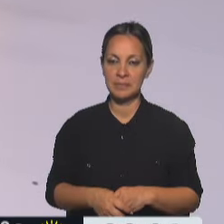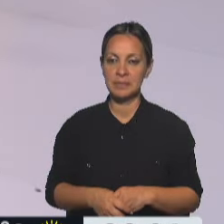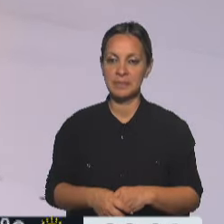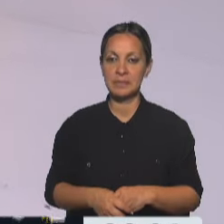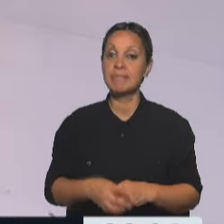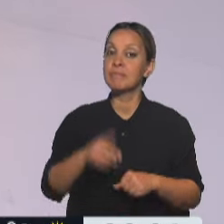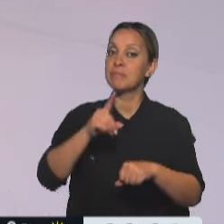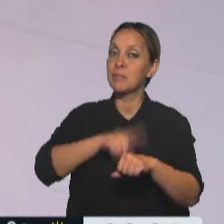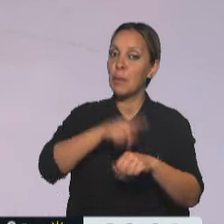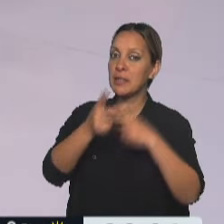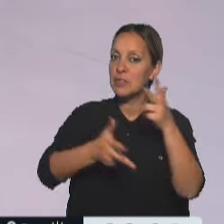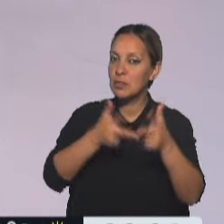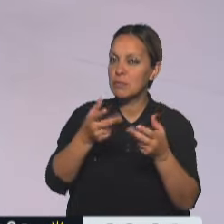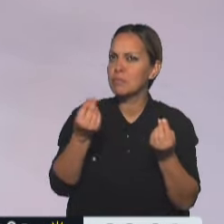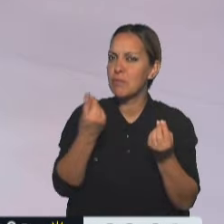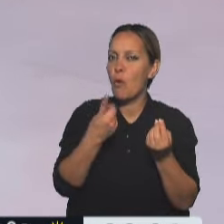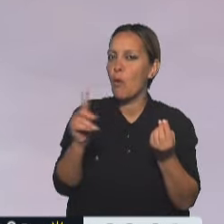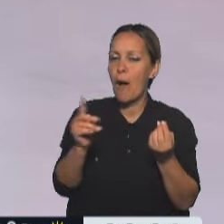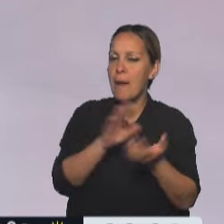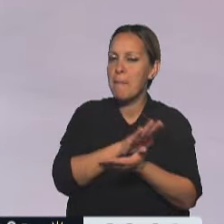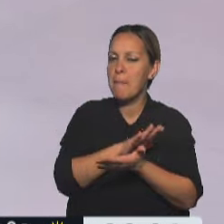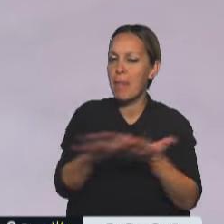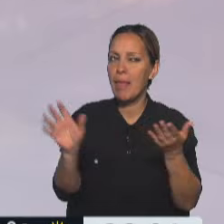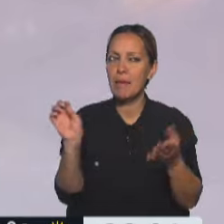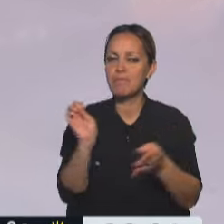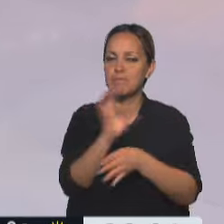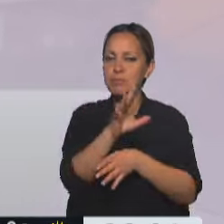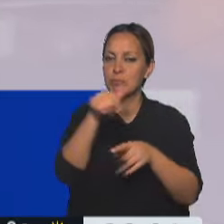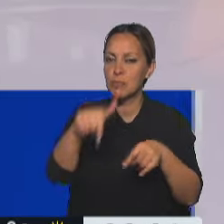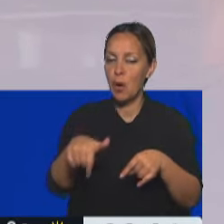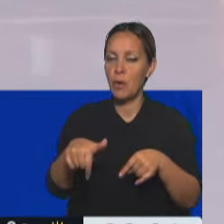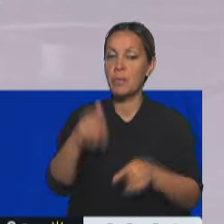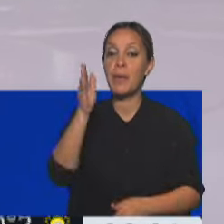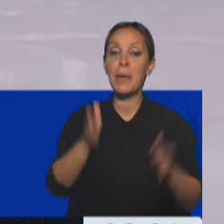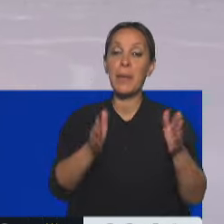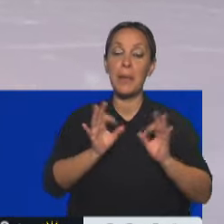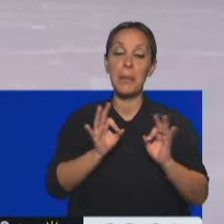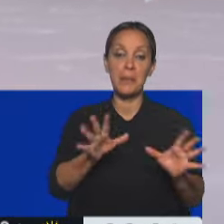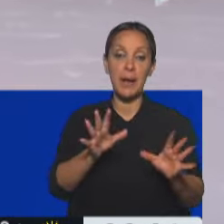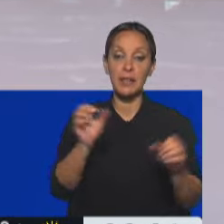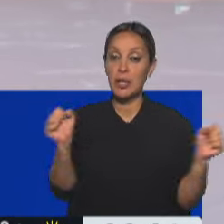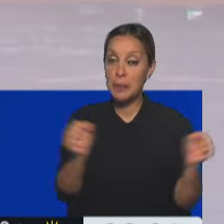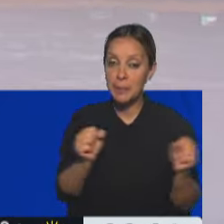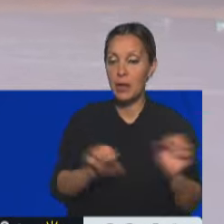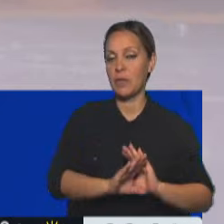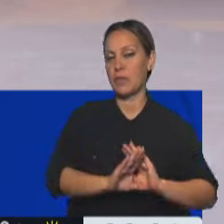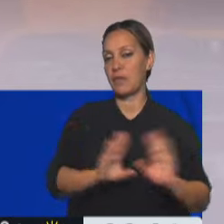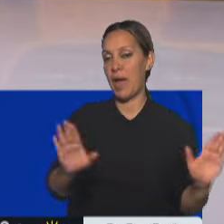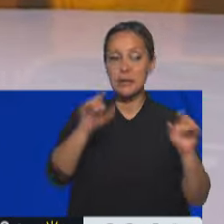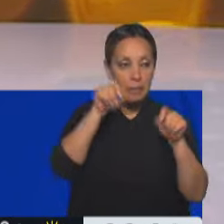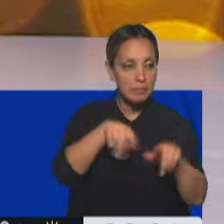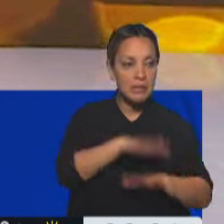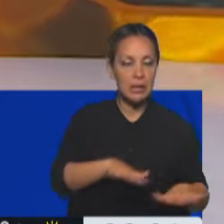Tiempo de hablar de los estrenos, 8 estrenos y terminaron las vacaciones de invierno, basta de poquitos estrenos y solo para chicos.